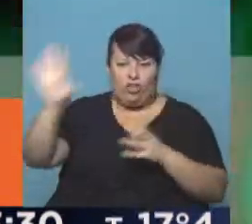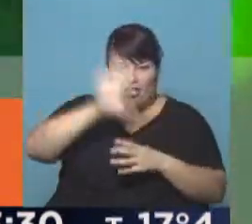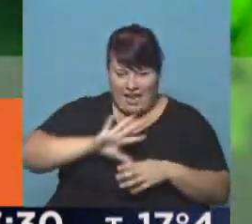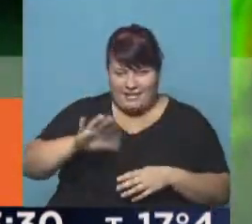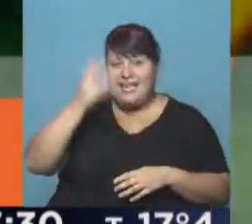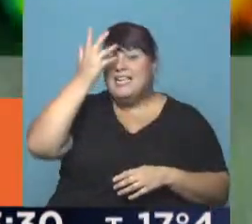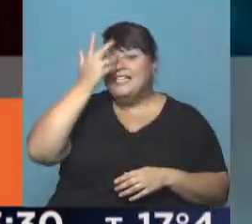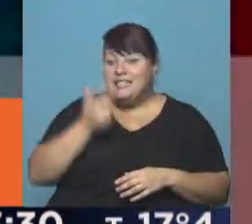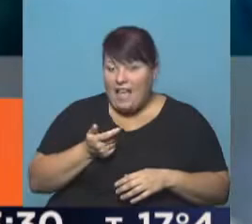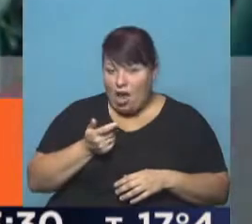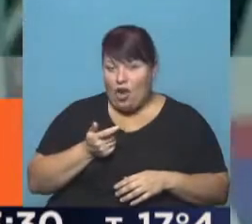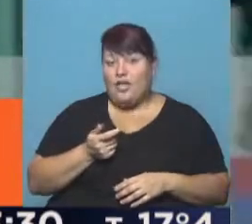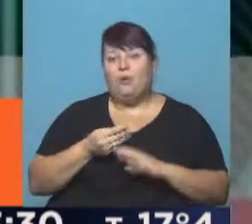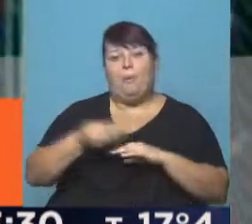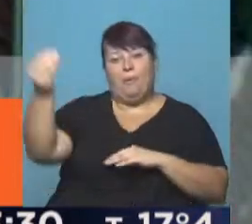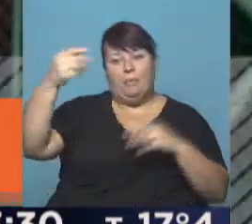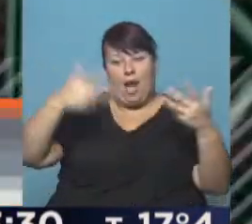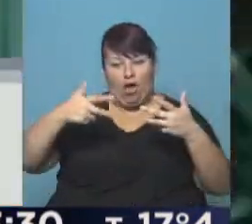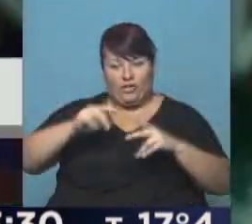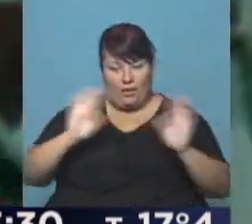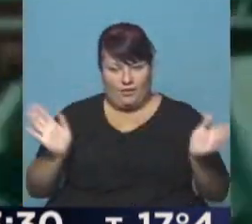san lorenzo clasificado octavos